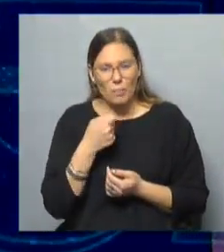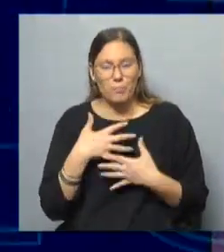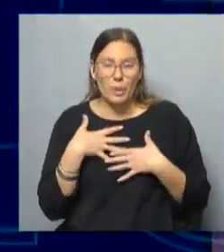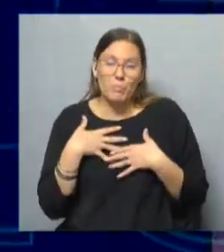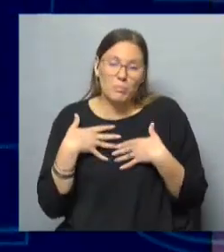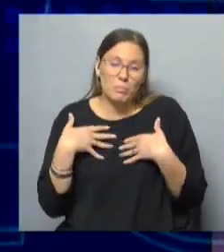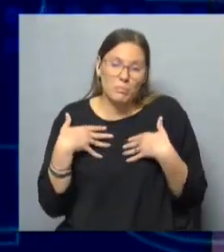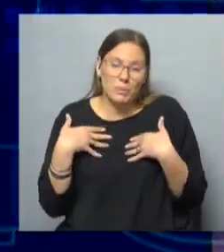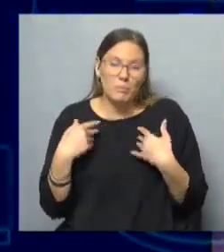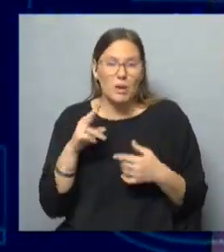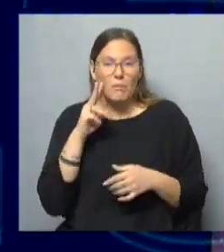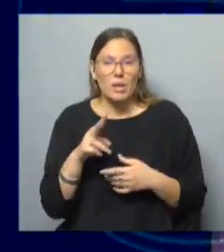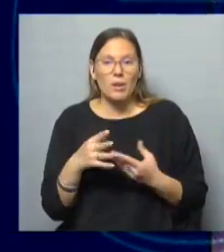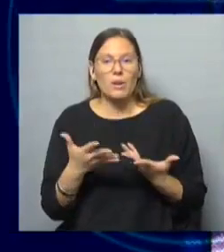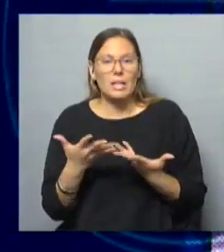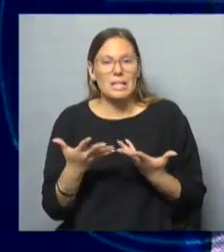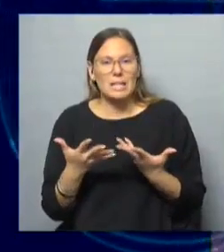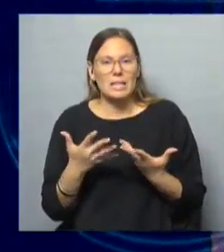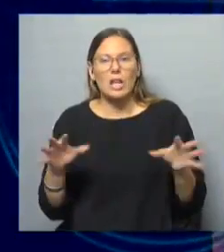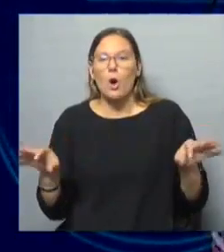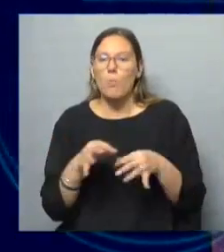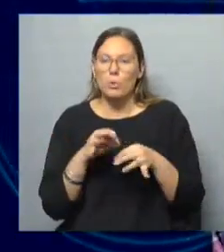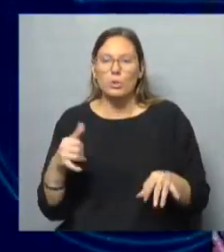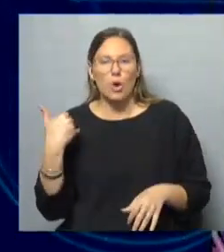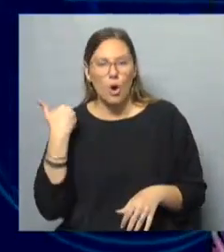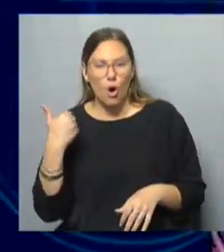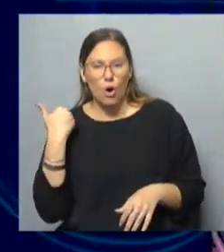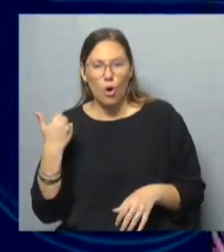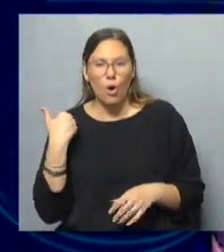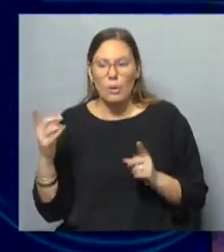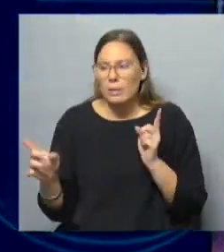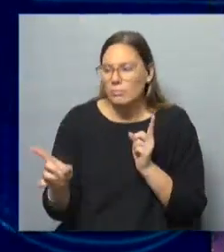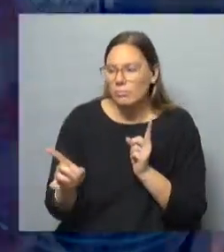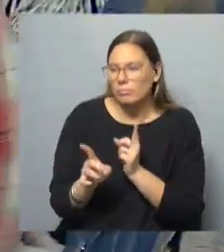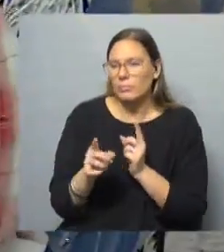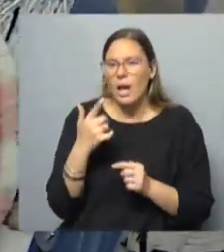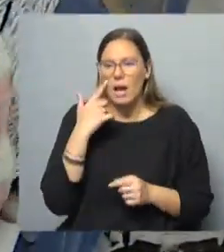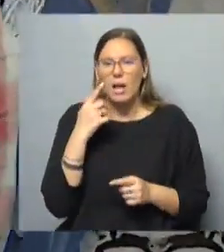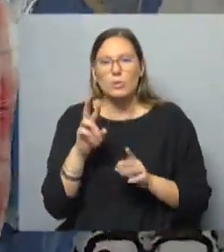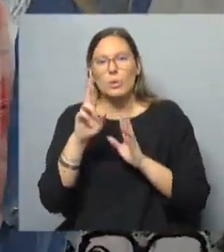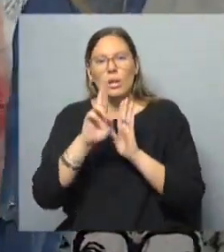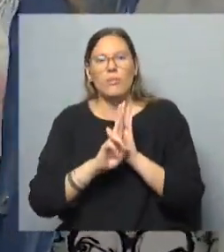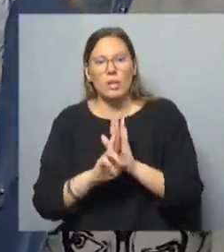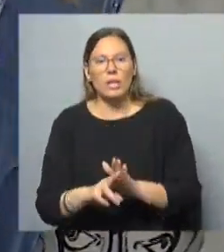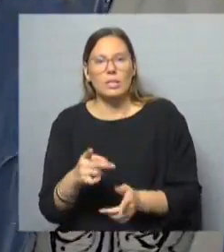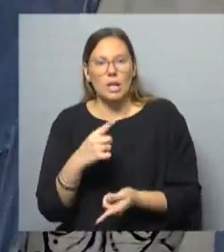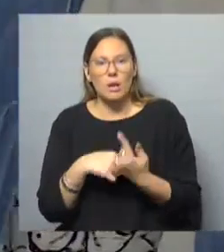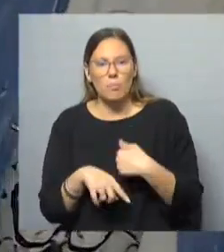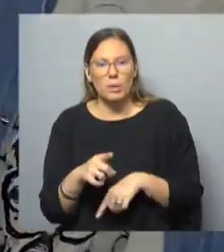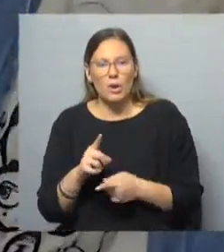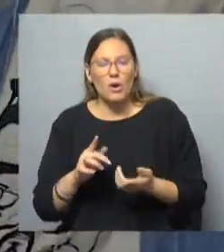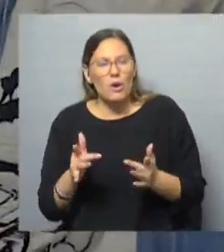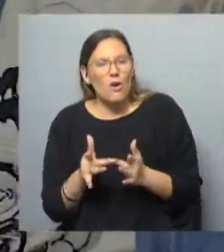mucho porque se observa esa cosa de los músicos jóvenes que se acercan de repente a sus referentes, pero pasa la cercanía,